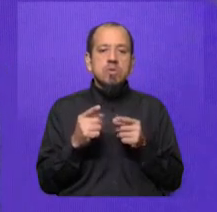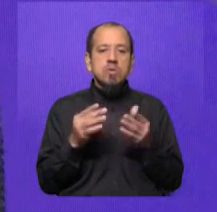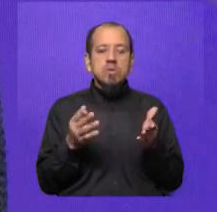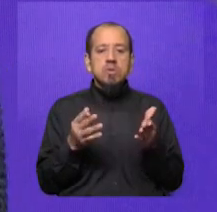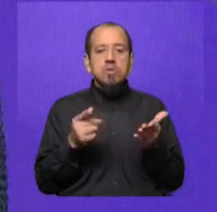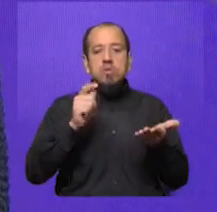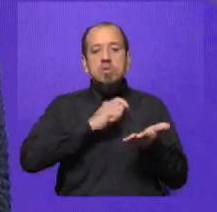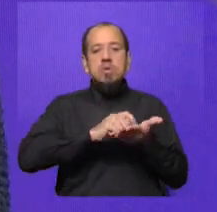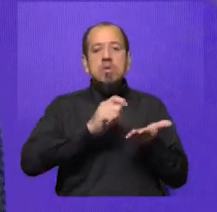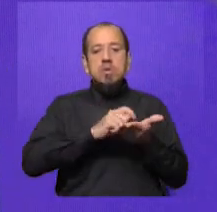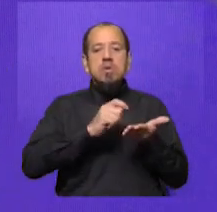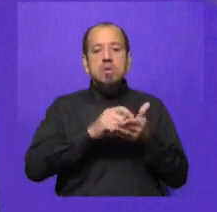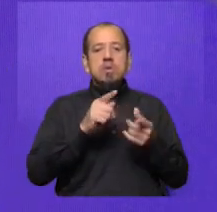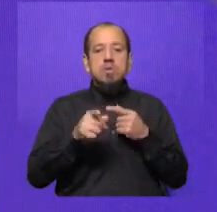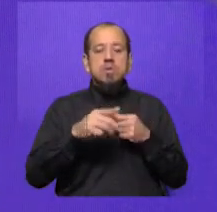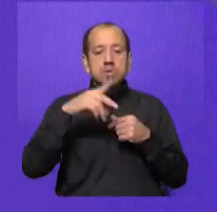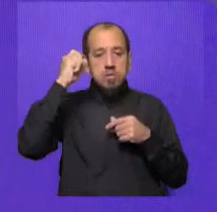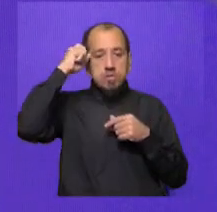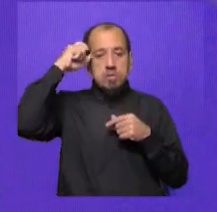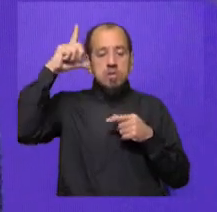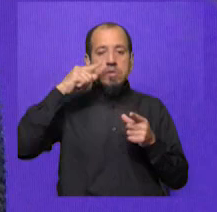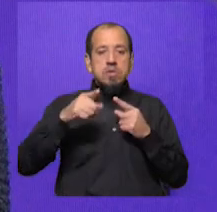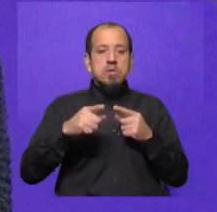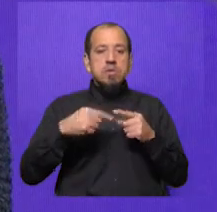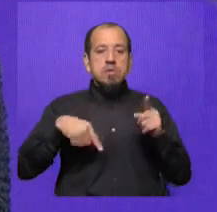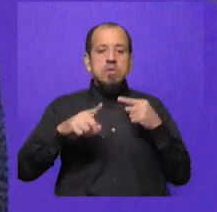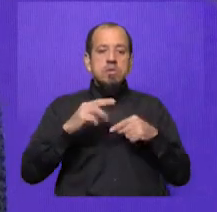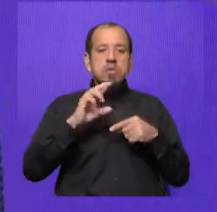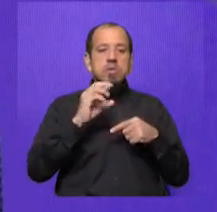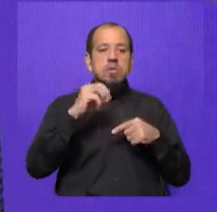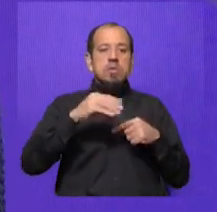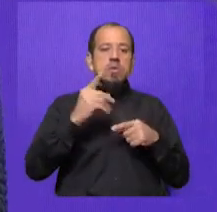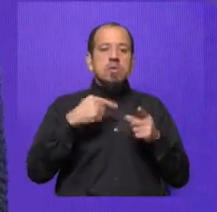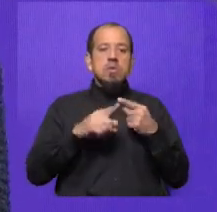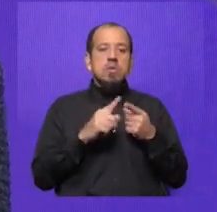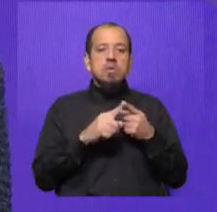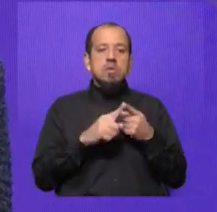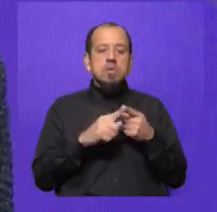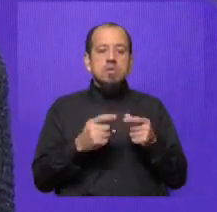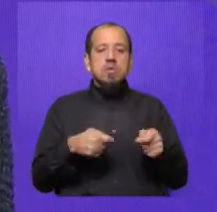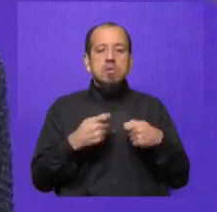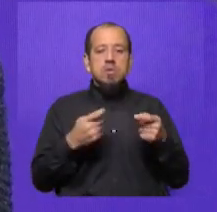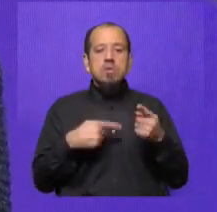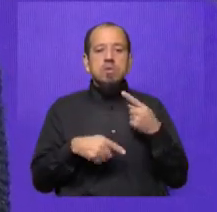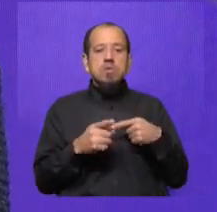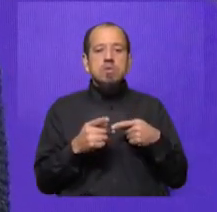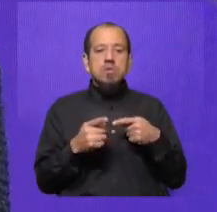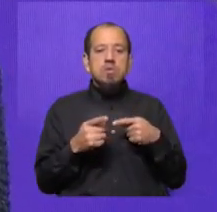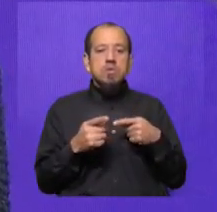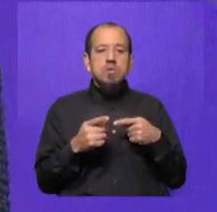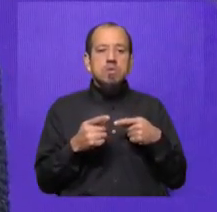no se escribe y demás Con charlas capacitaciones este mesas rondas de negocio y todo y la idea de eso era cruzar justamente